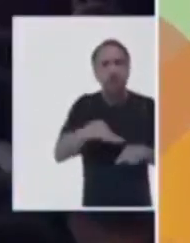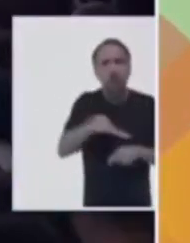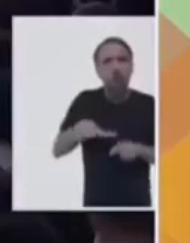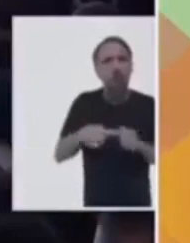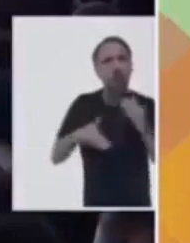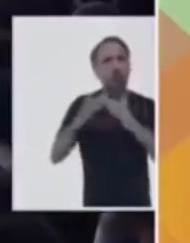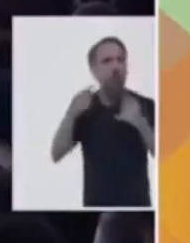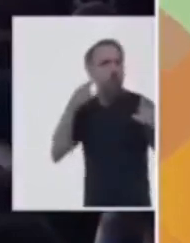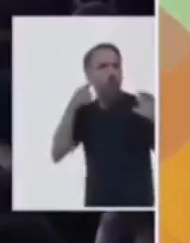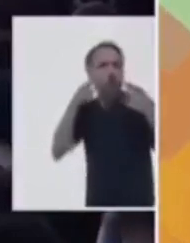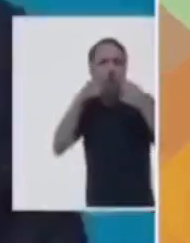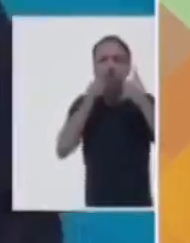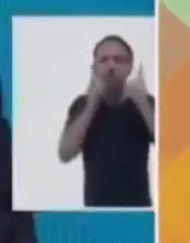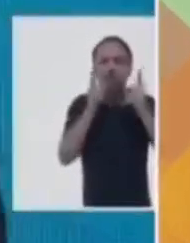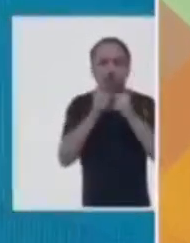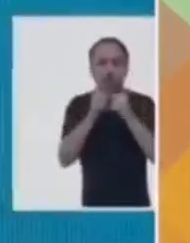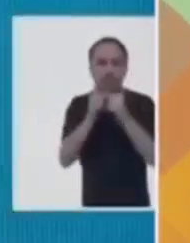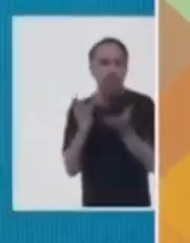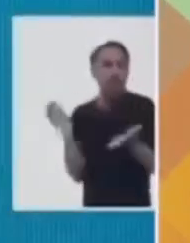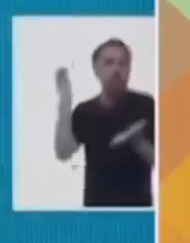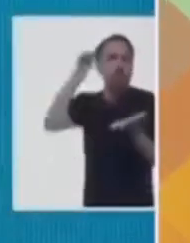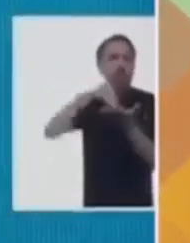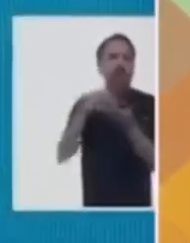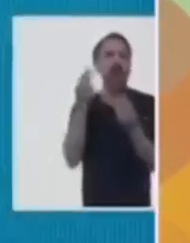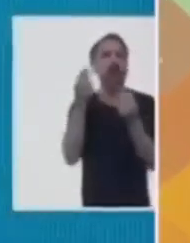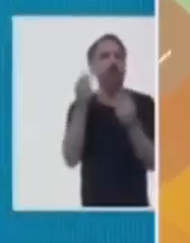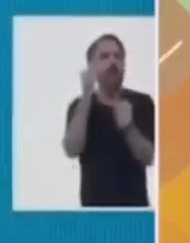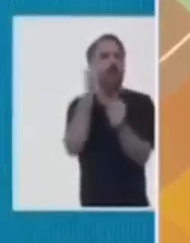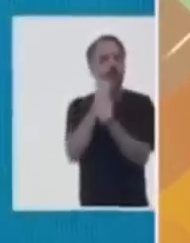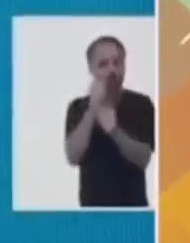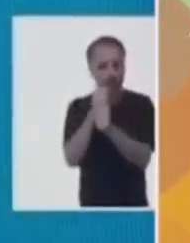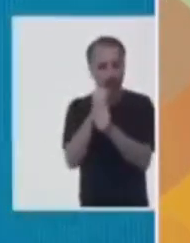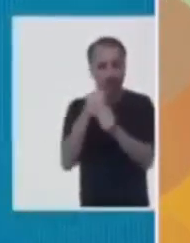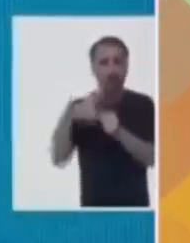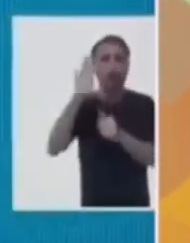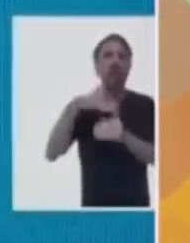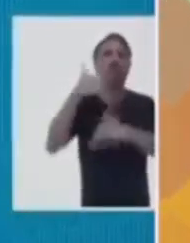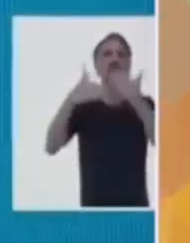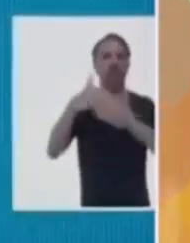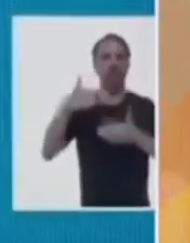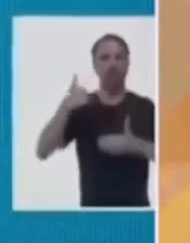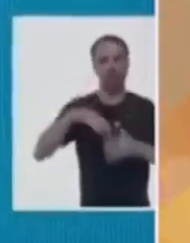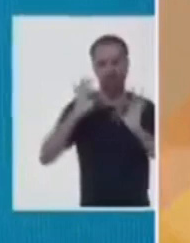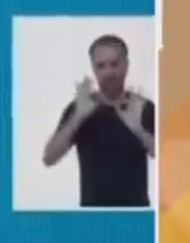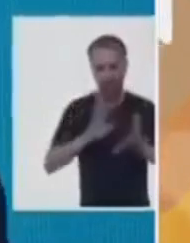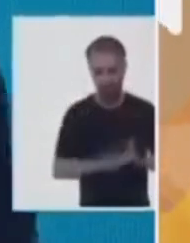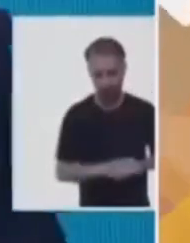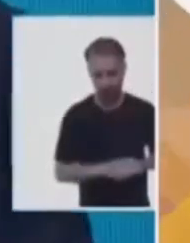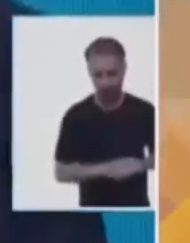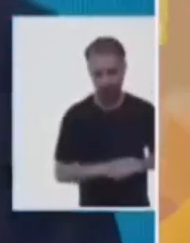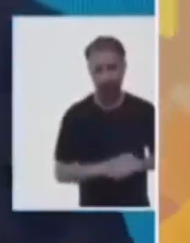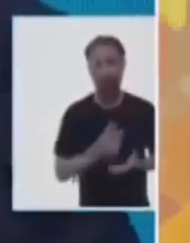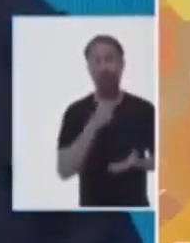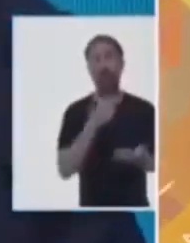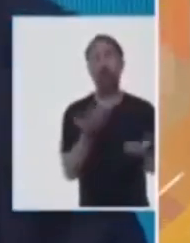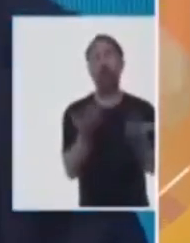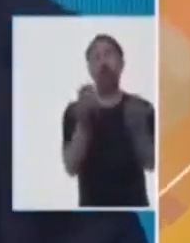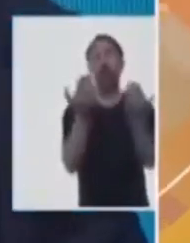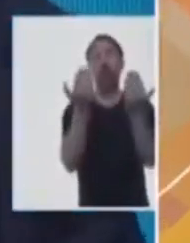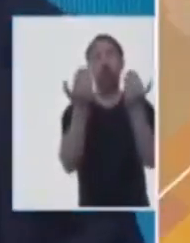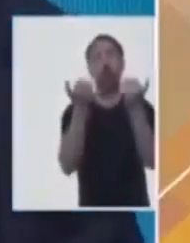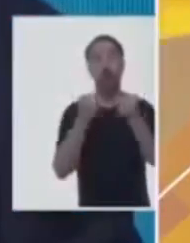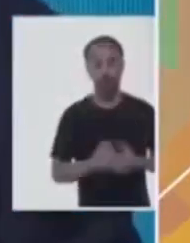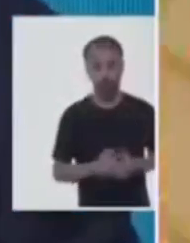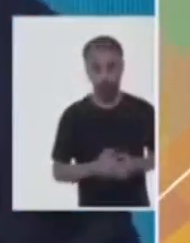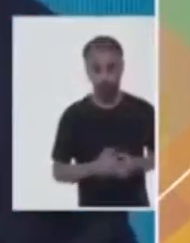panorama totalmente distinto al que tuvo Alberto Fernández, al que tuvo Cristina Kirchner, al que tuvo Mauricio Macri y el que va a tener